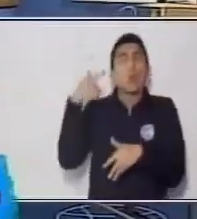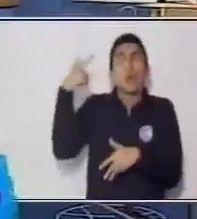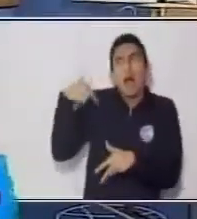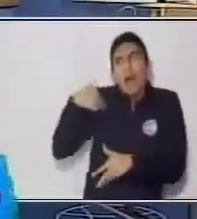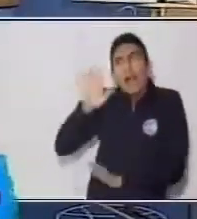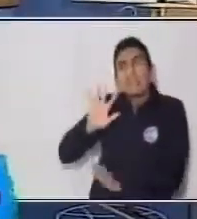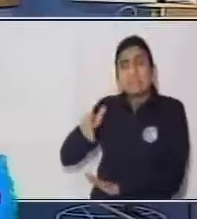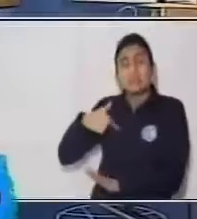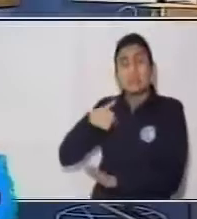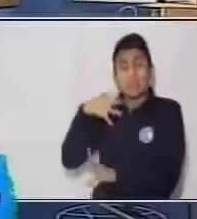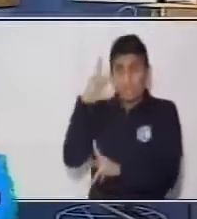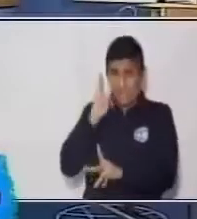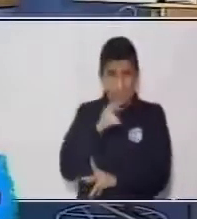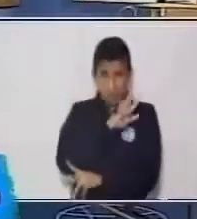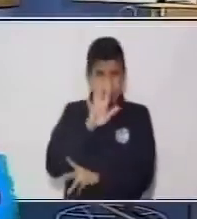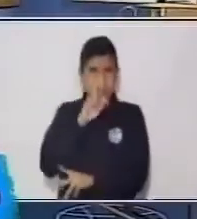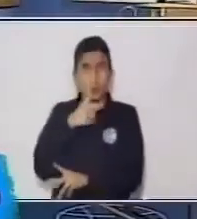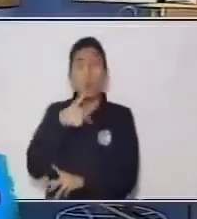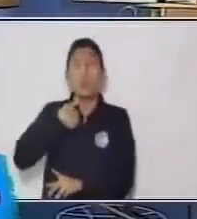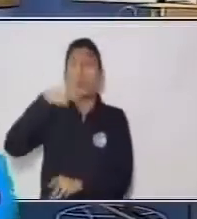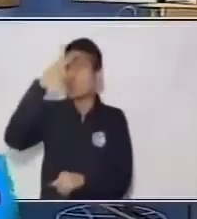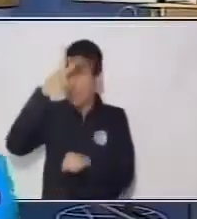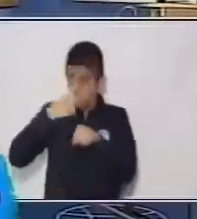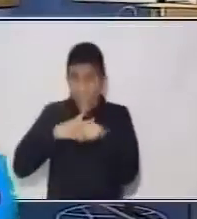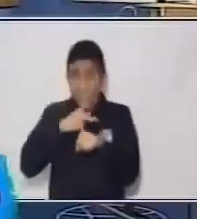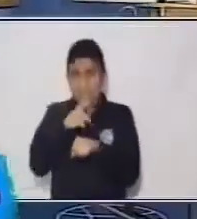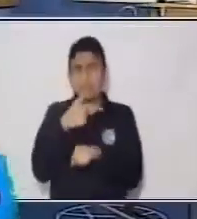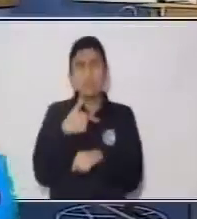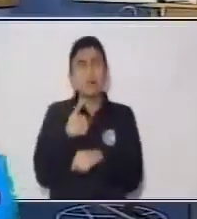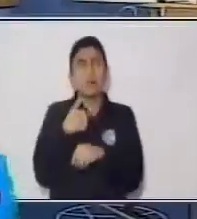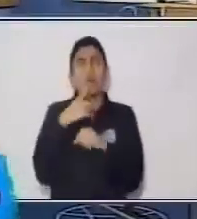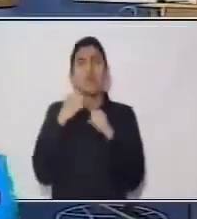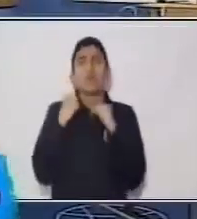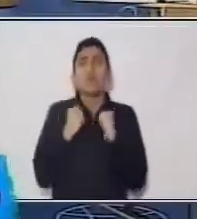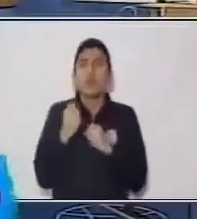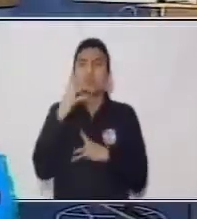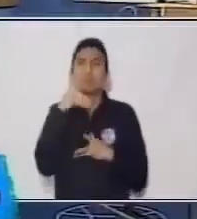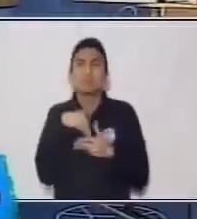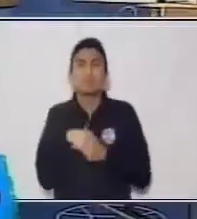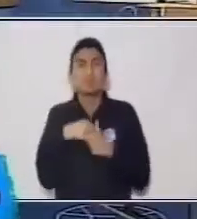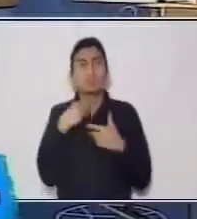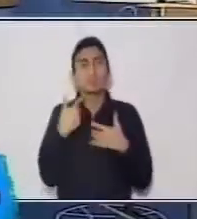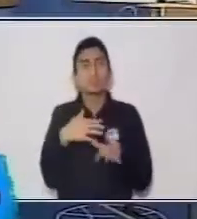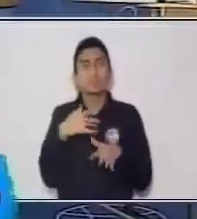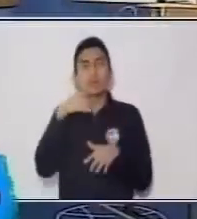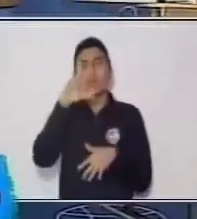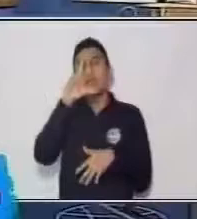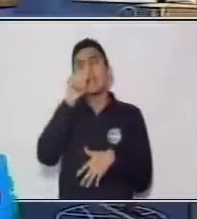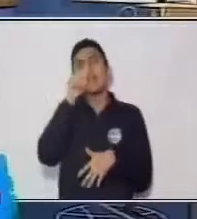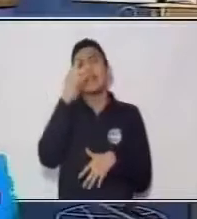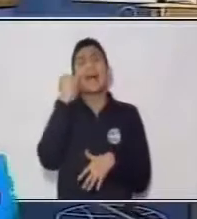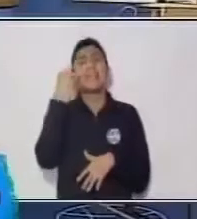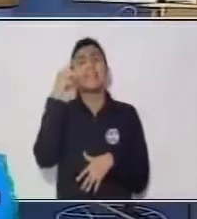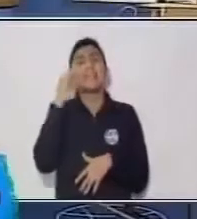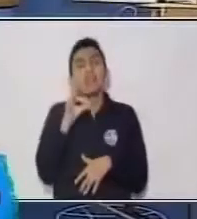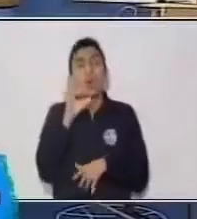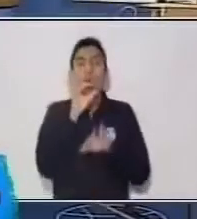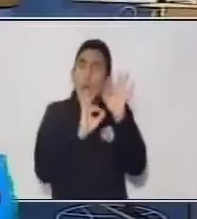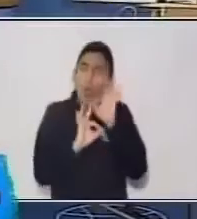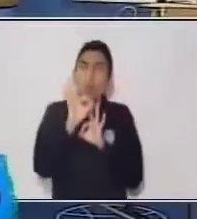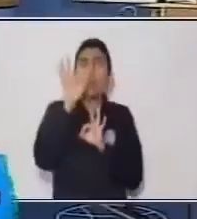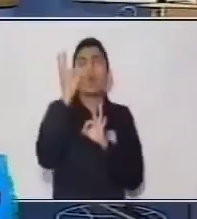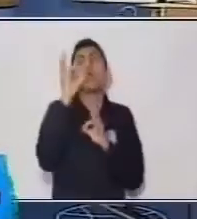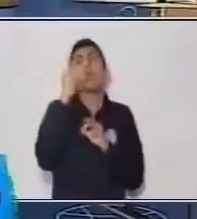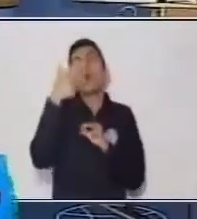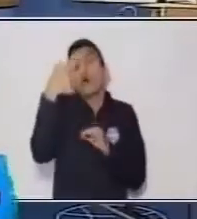una ocasión dice que hirió a uno de los ladinos, digámoslo así, o de